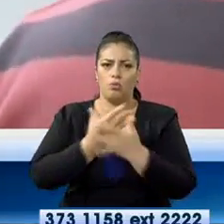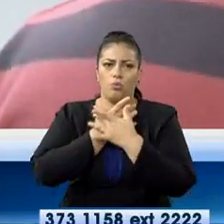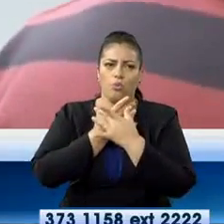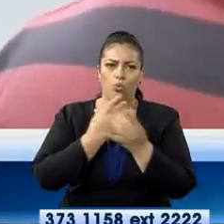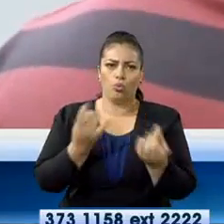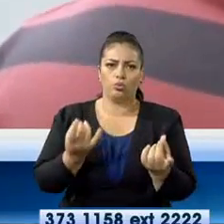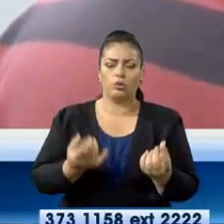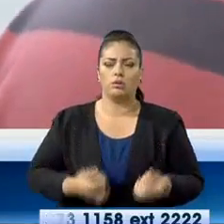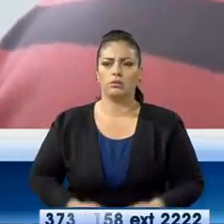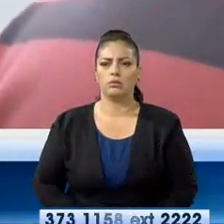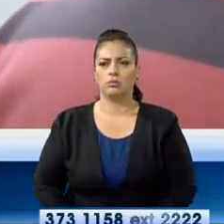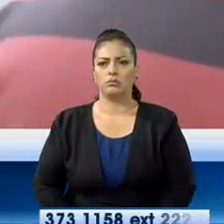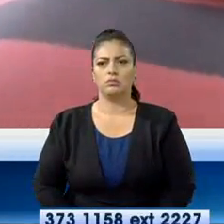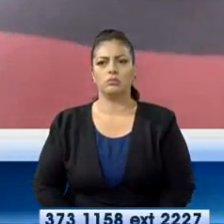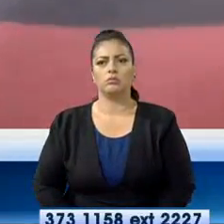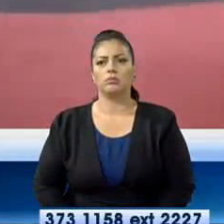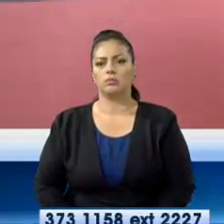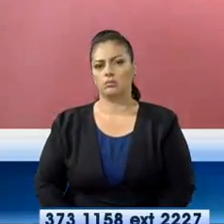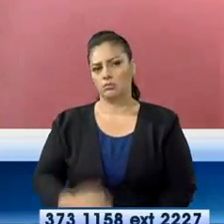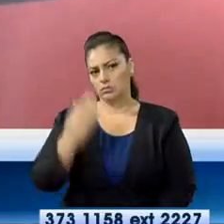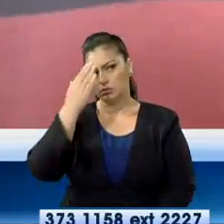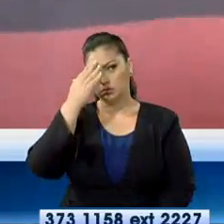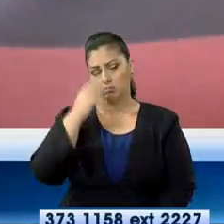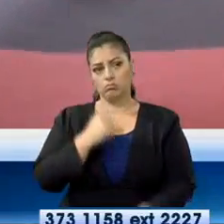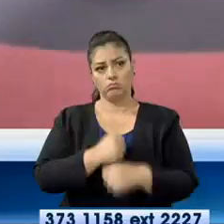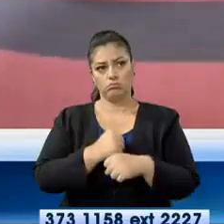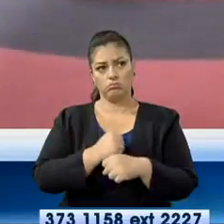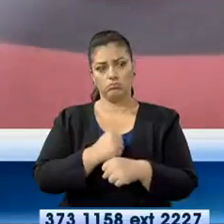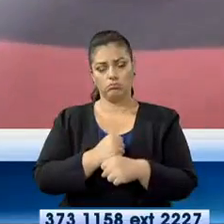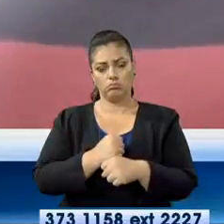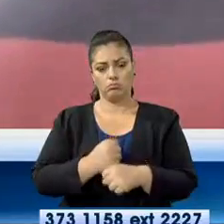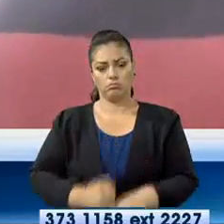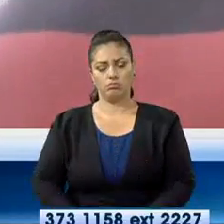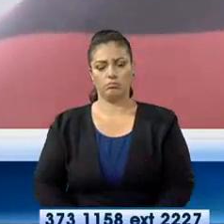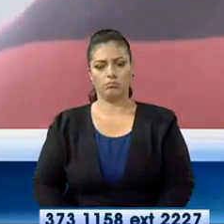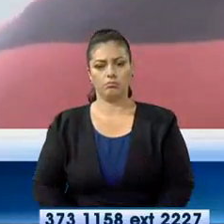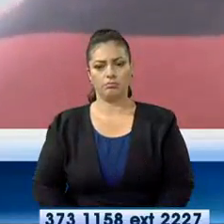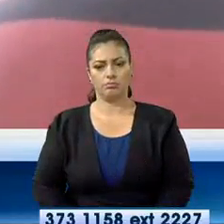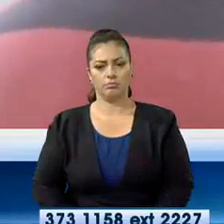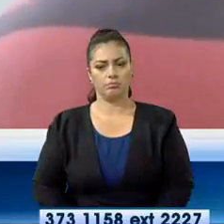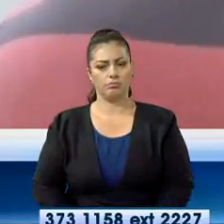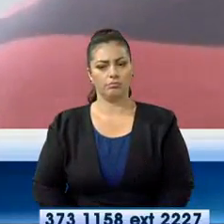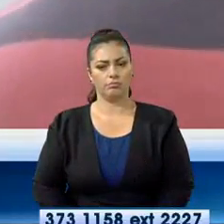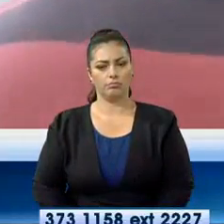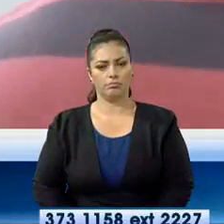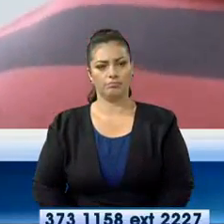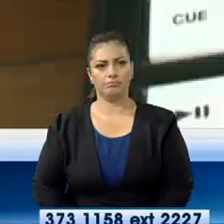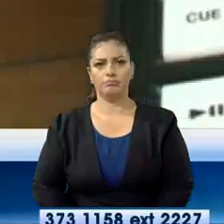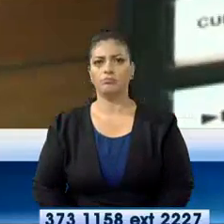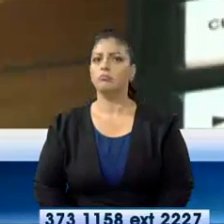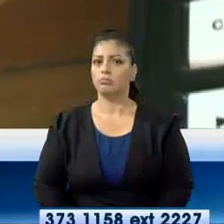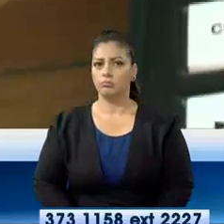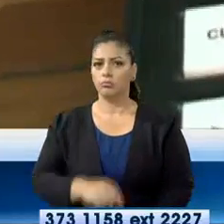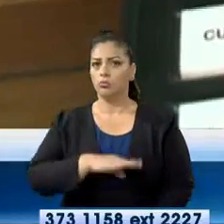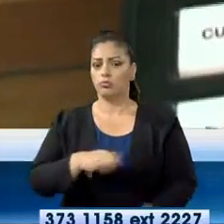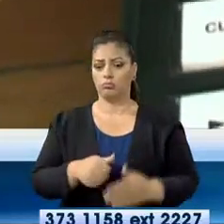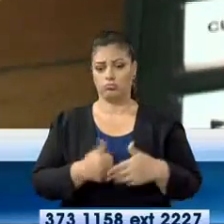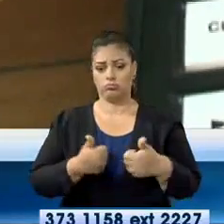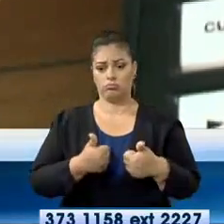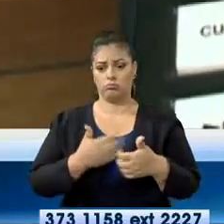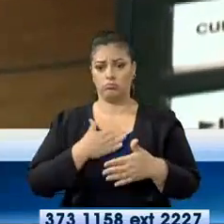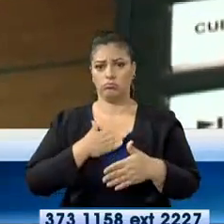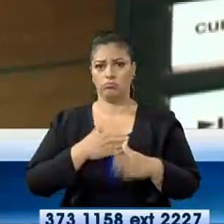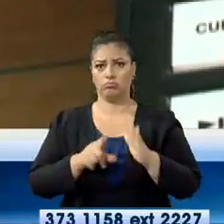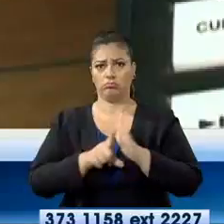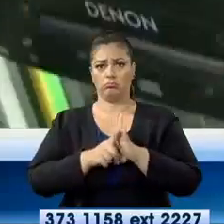pero representa, o sea, cosas que uno se tiene, que se ha hecho con el esfuerzo, que se ha comprado. Cosas legales más que todo. El trabajo de inteligencia permitió